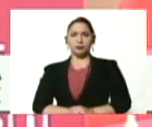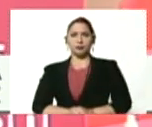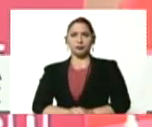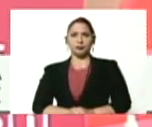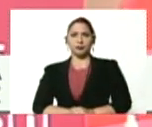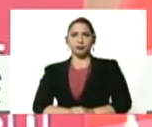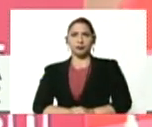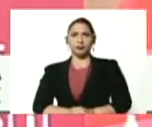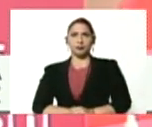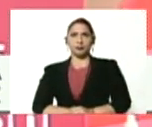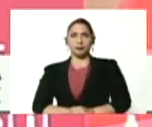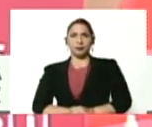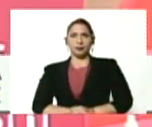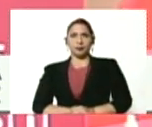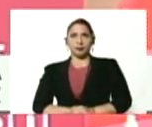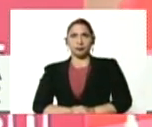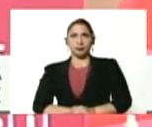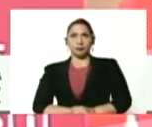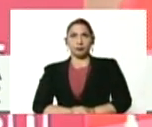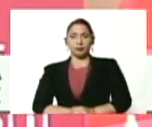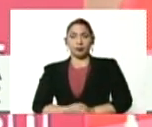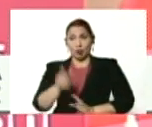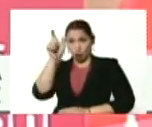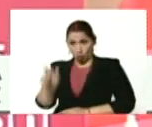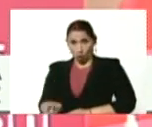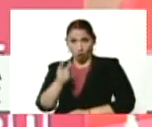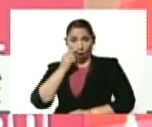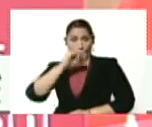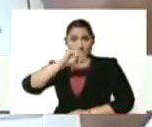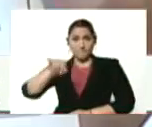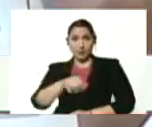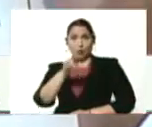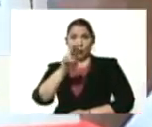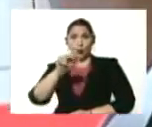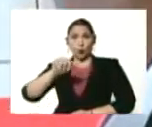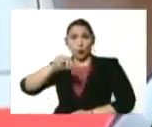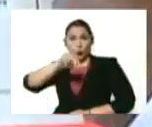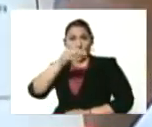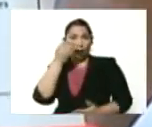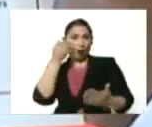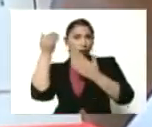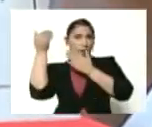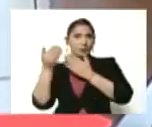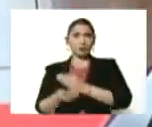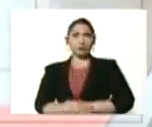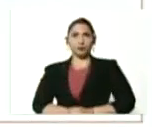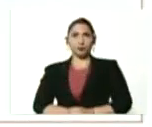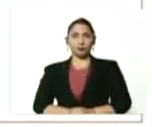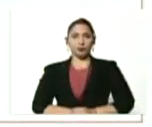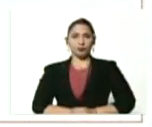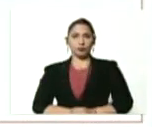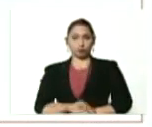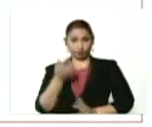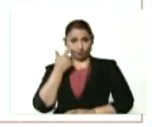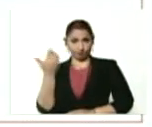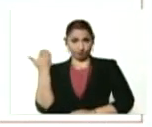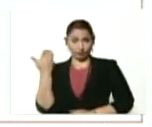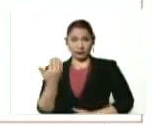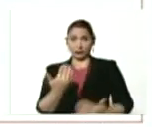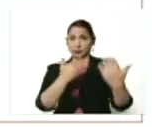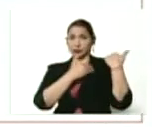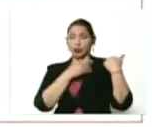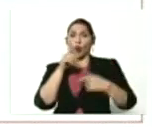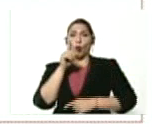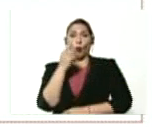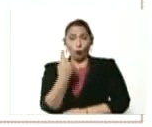venezolana. Este señor Juan Gutiérrez Aranguren estuvo en una de las dos lanchas,